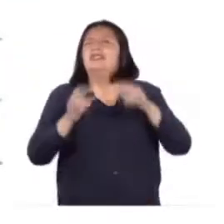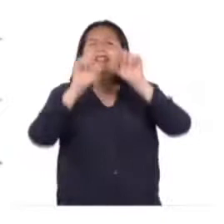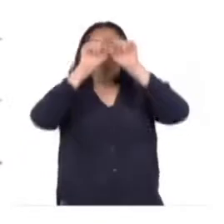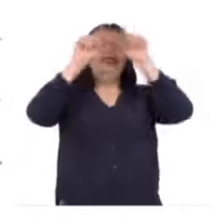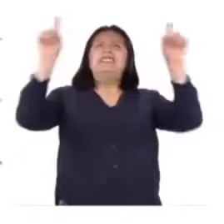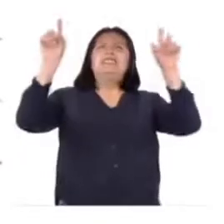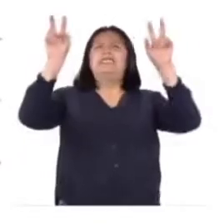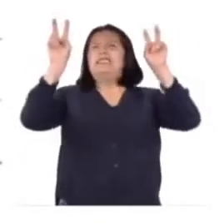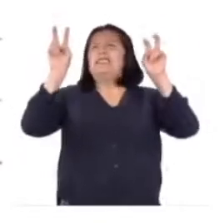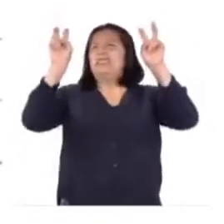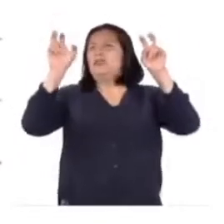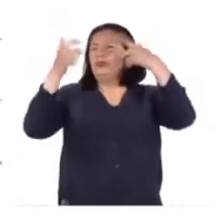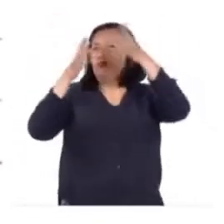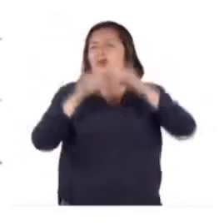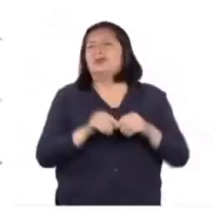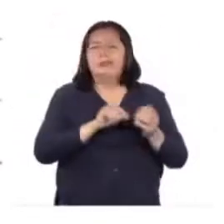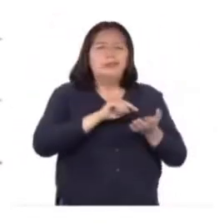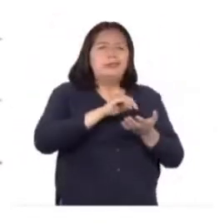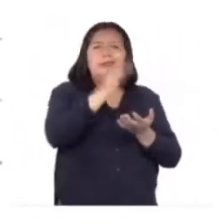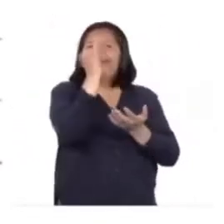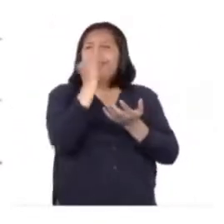título del gráfico de barras?